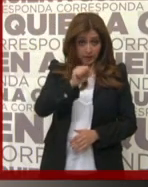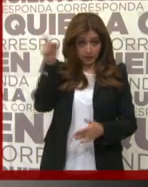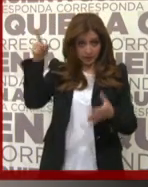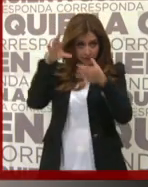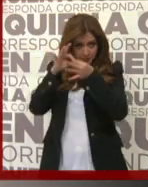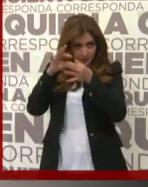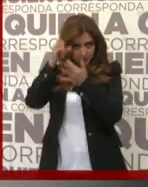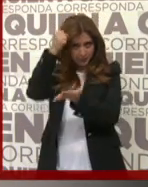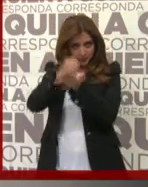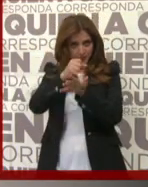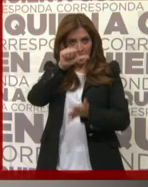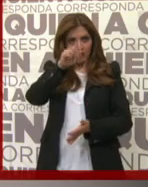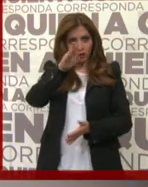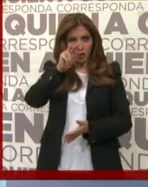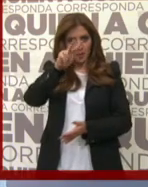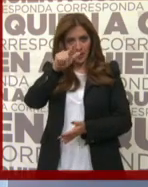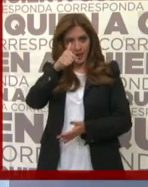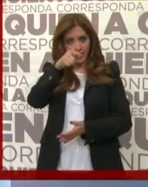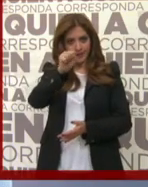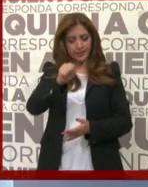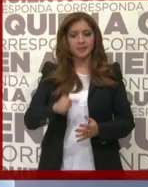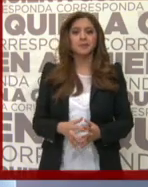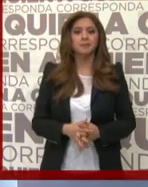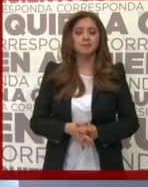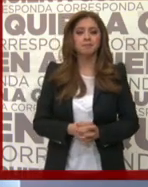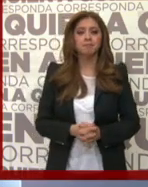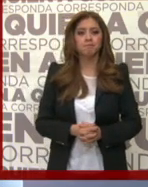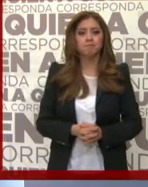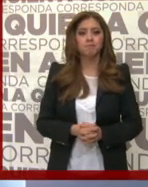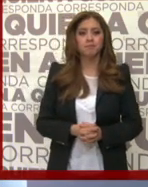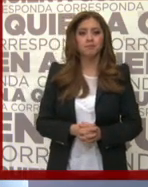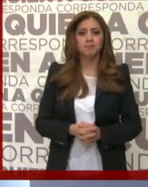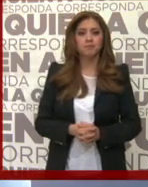quien corresponda, reportó Alfonso Vargas Torres.